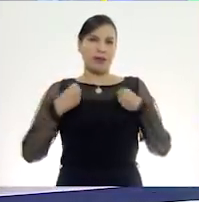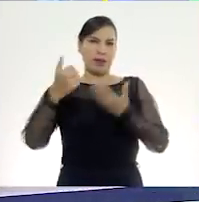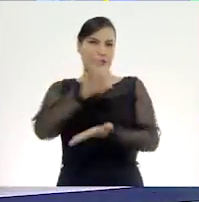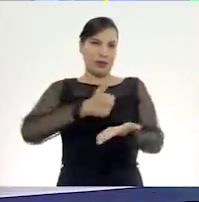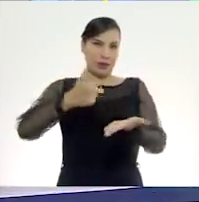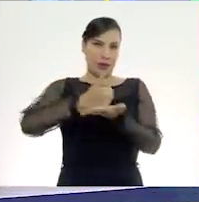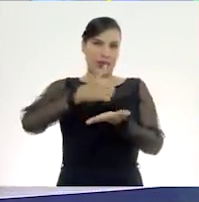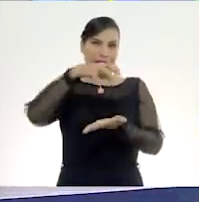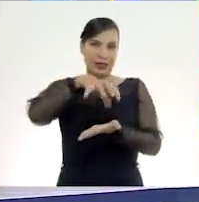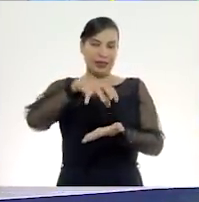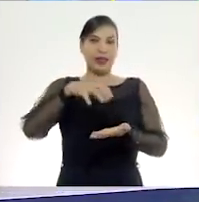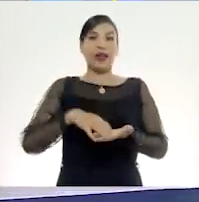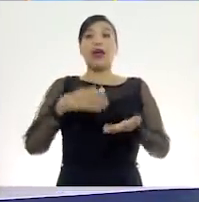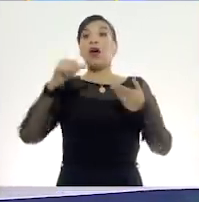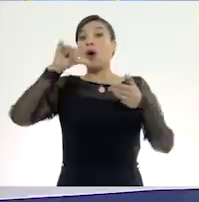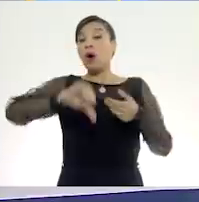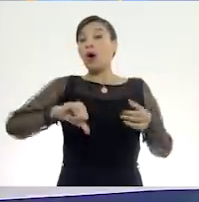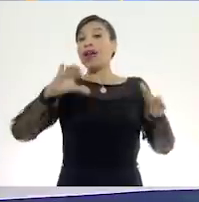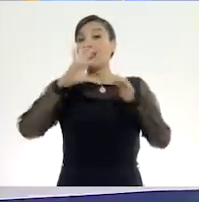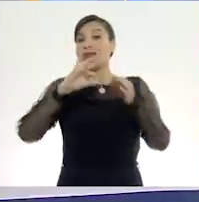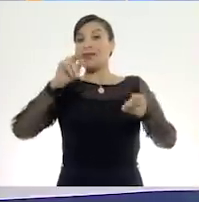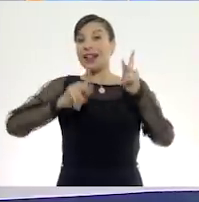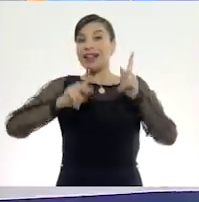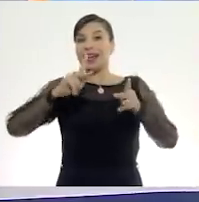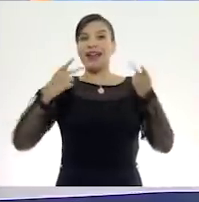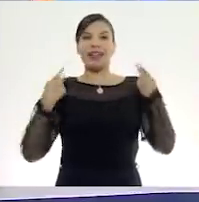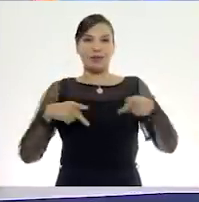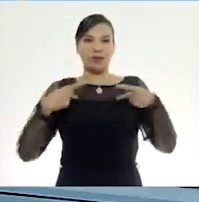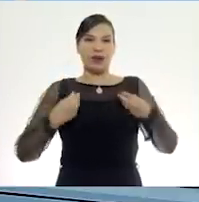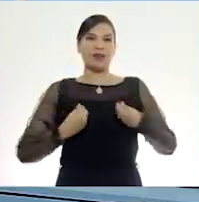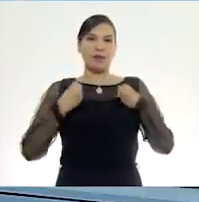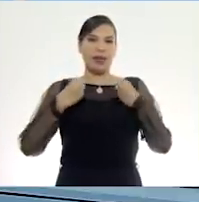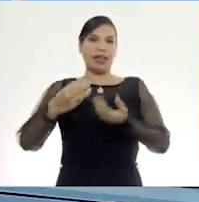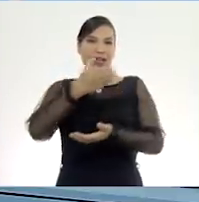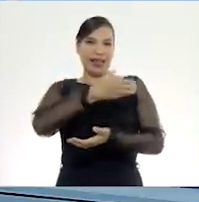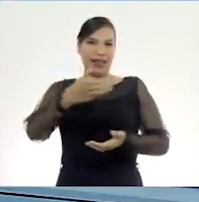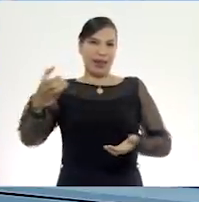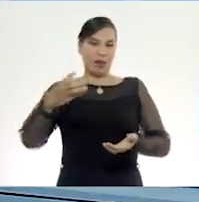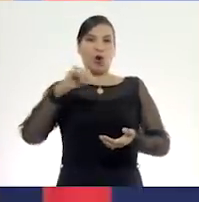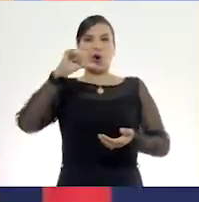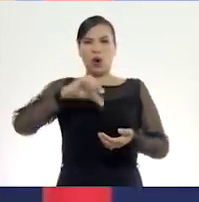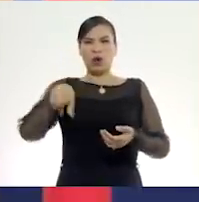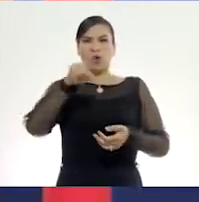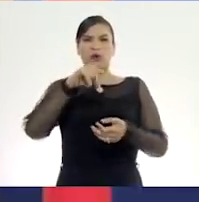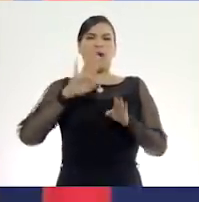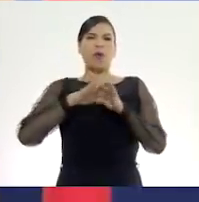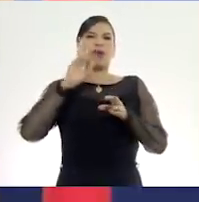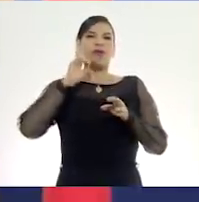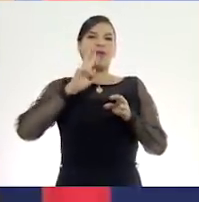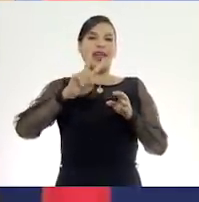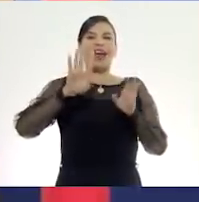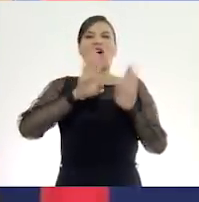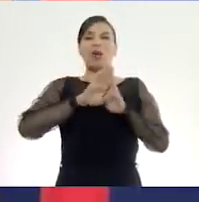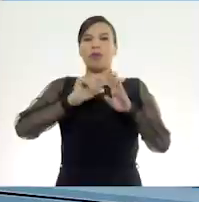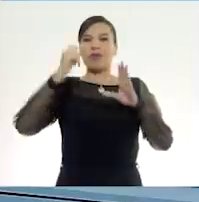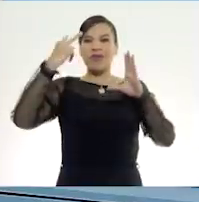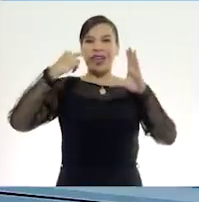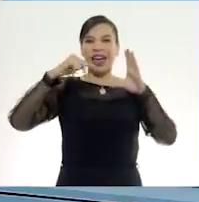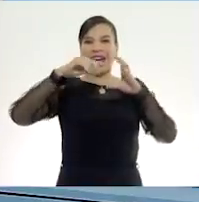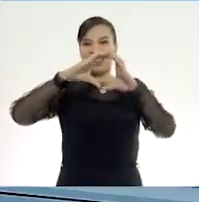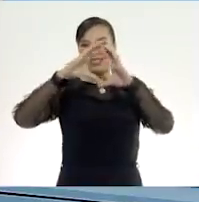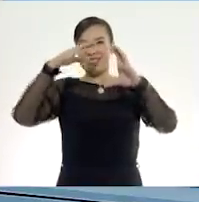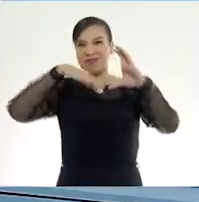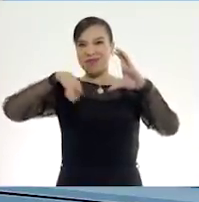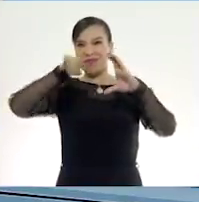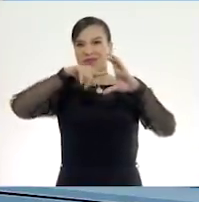ciudad. Hoy vamos a platicar sobre la gente que vivía en el campo. ¿Qué te parece? Me parece muy Entonces bien. vamos a viajar con nuestra máquina del tiempo que se